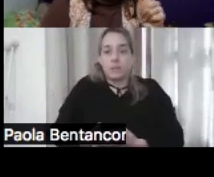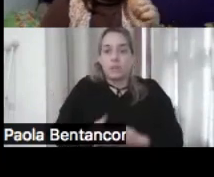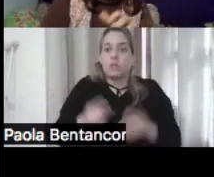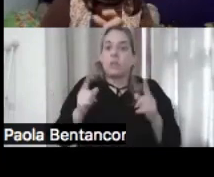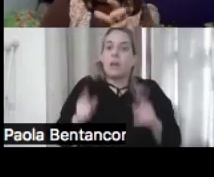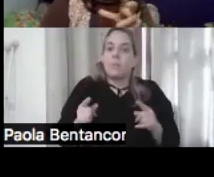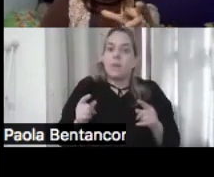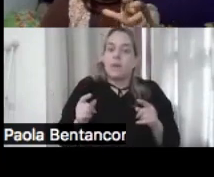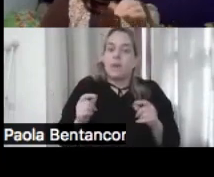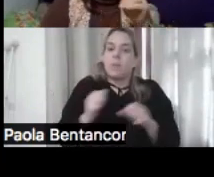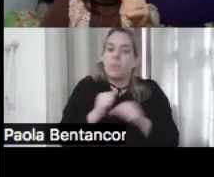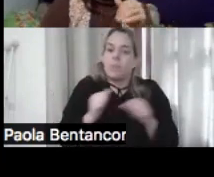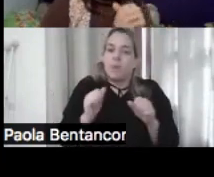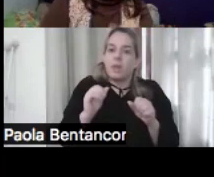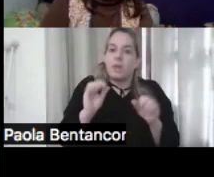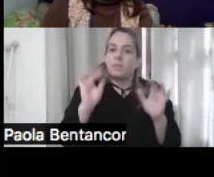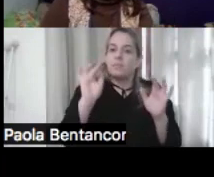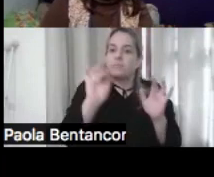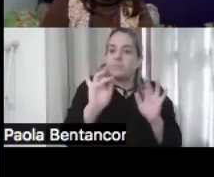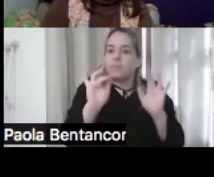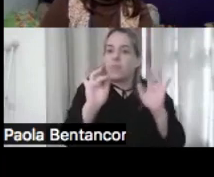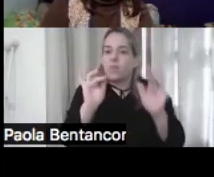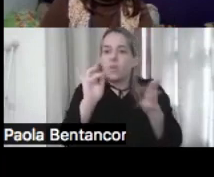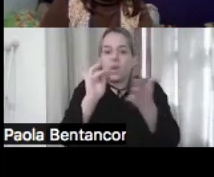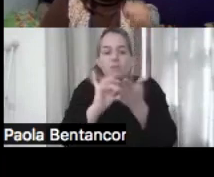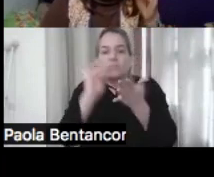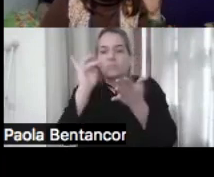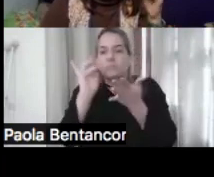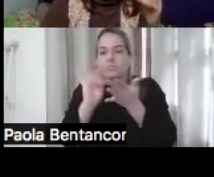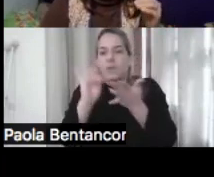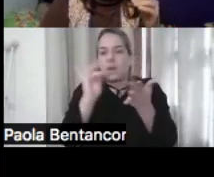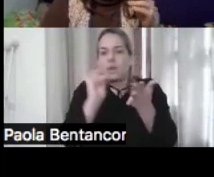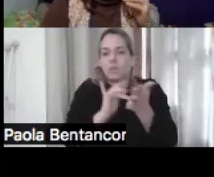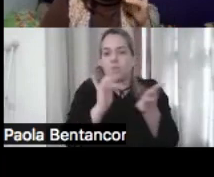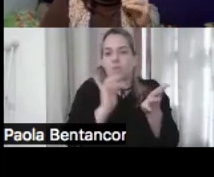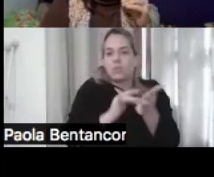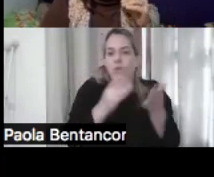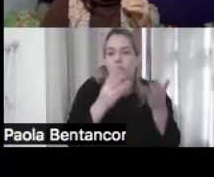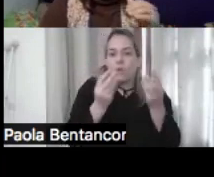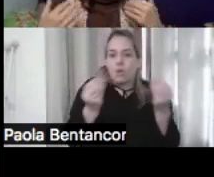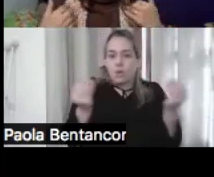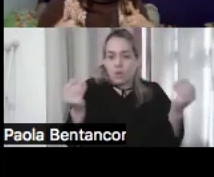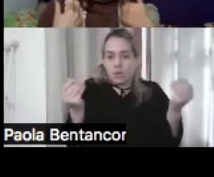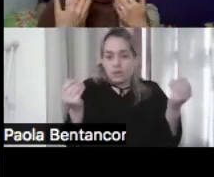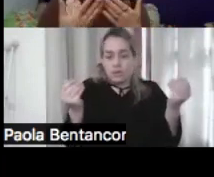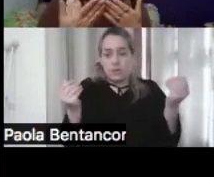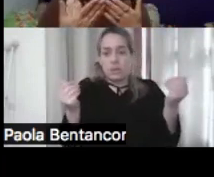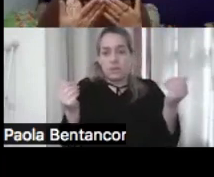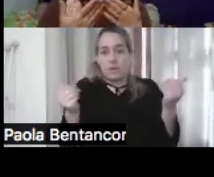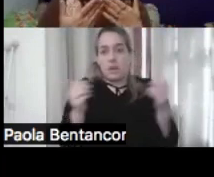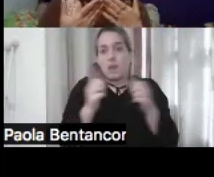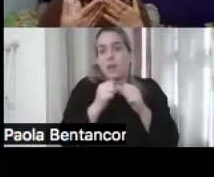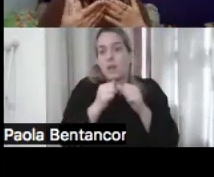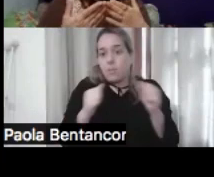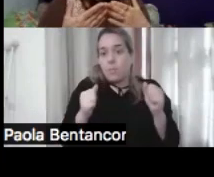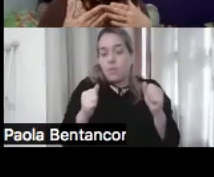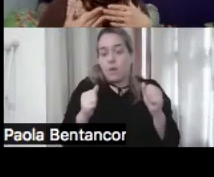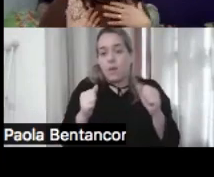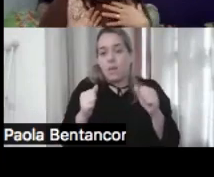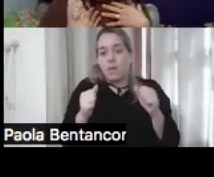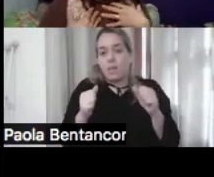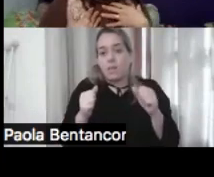estímulo táctil que a la persona le genere tranquilidad, que ayude a sostenerse en el tiempo que requiere para poder dar de